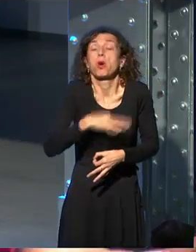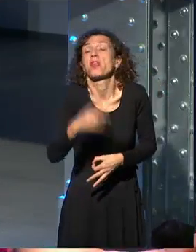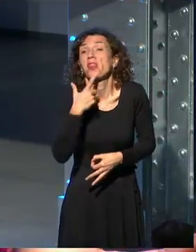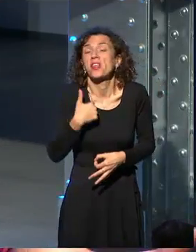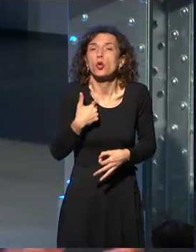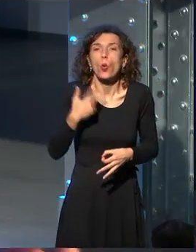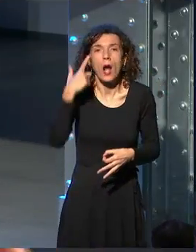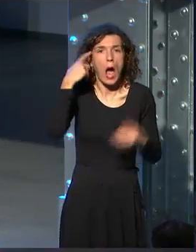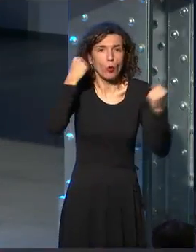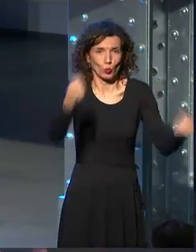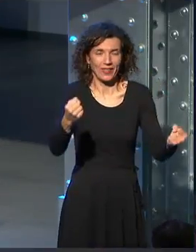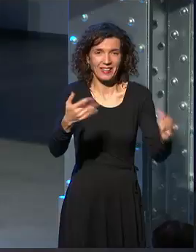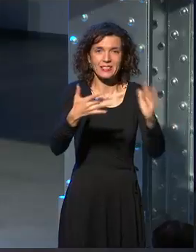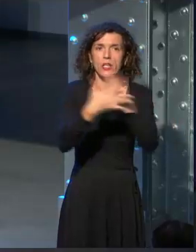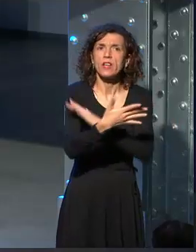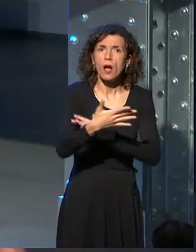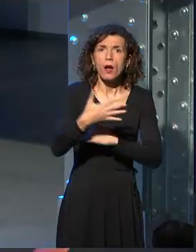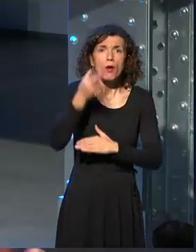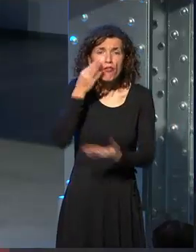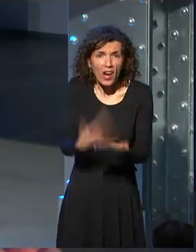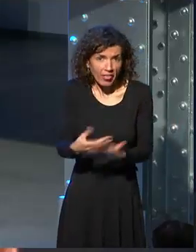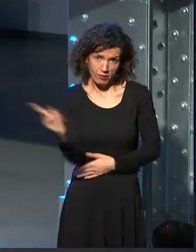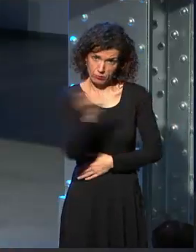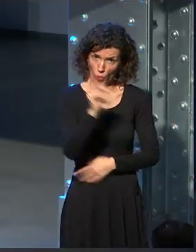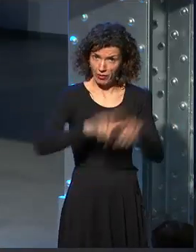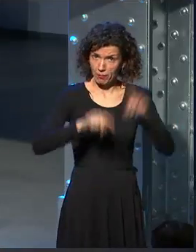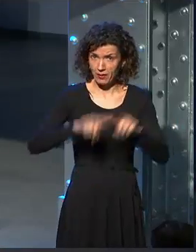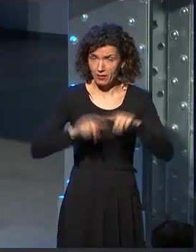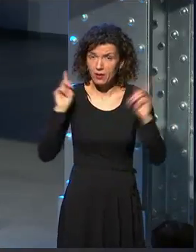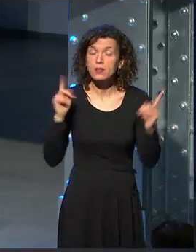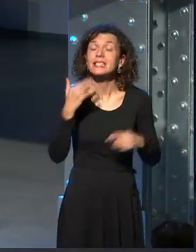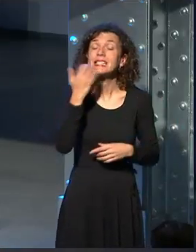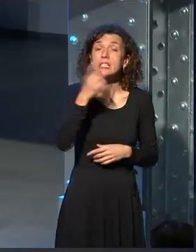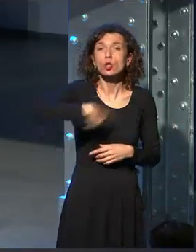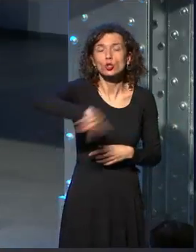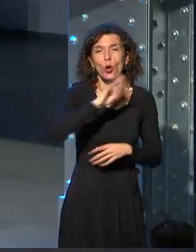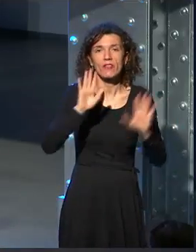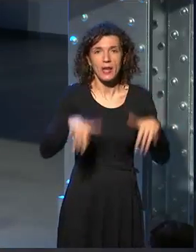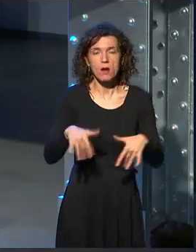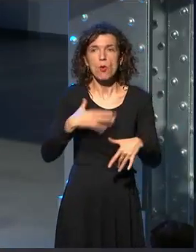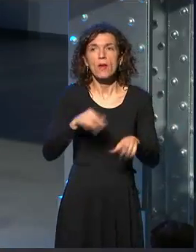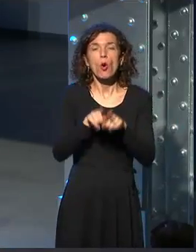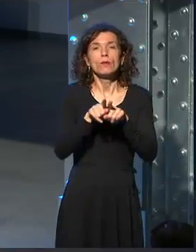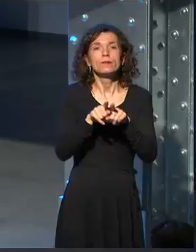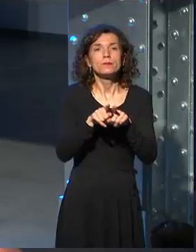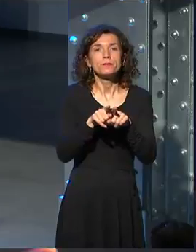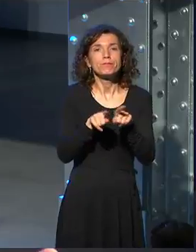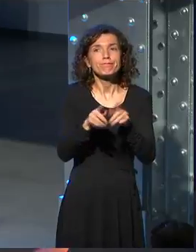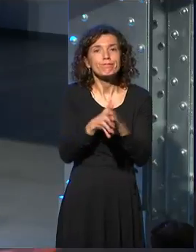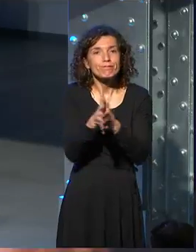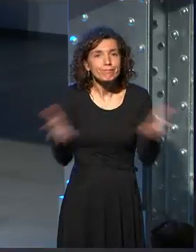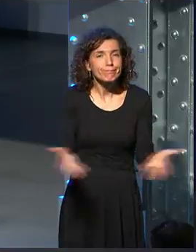una autoridad, no tiene por qué ser así. Entonces, yo creo que esto, si conseguimos por lo menos incitar un momento